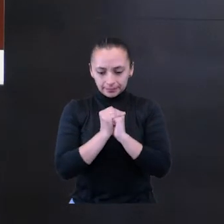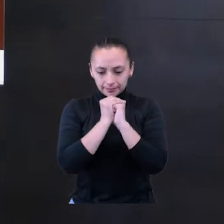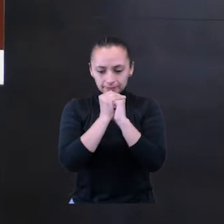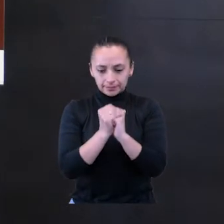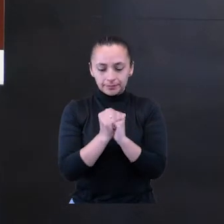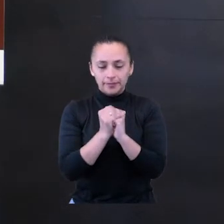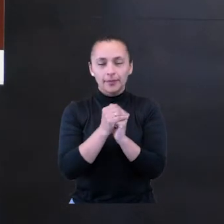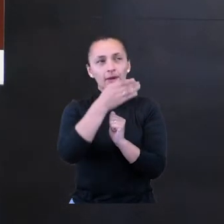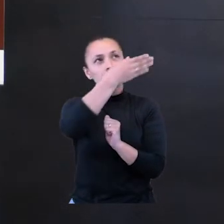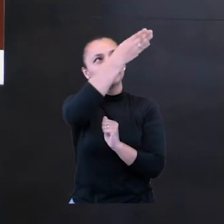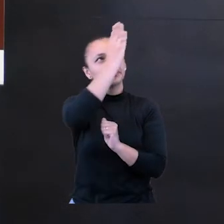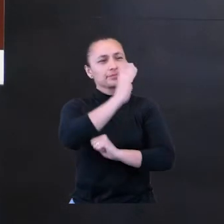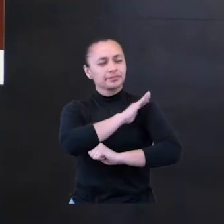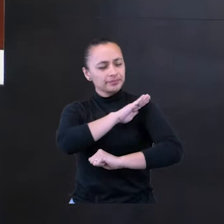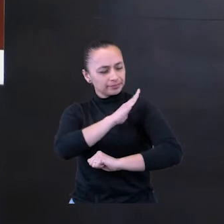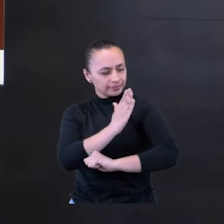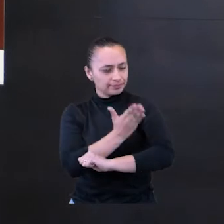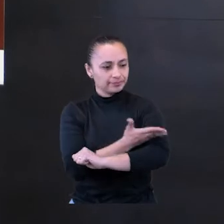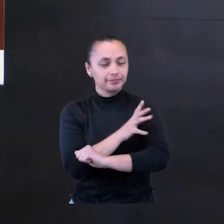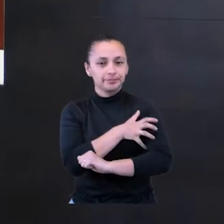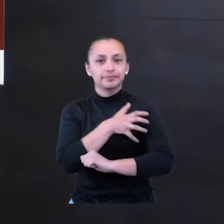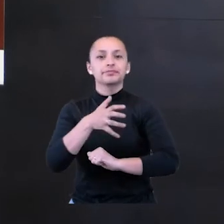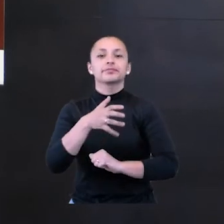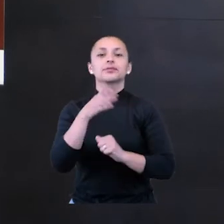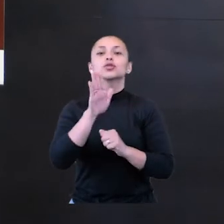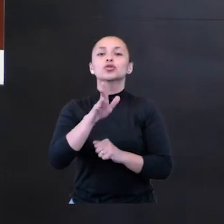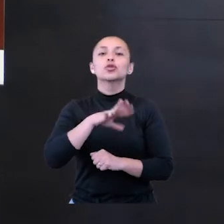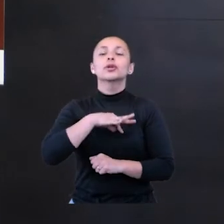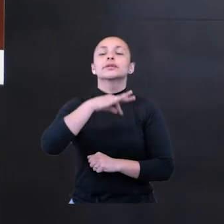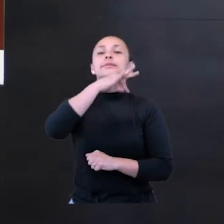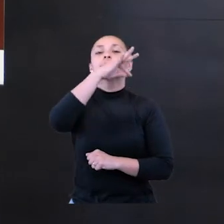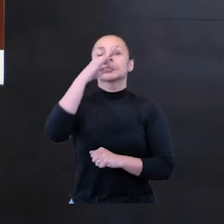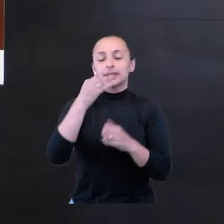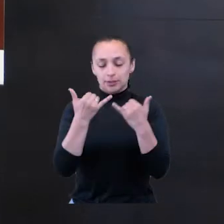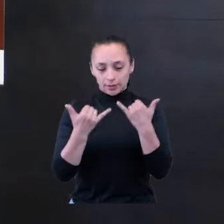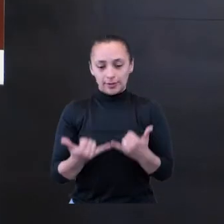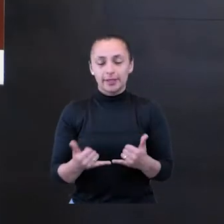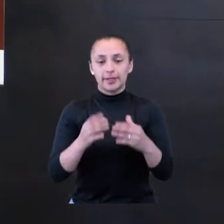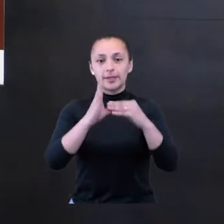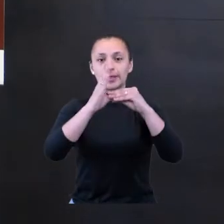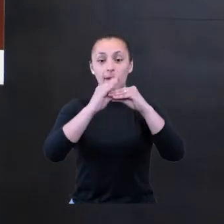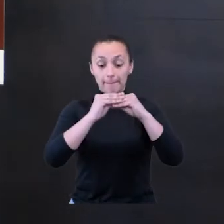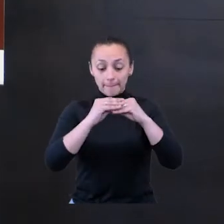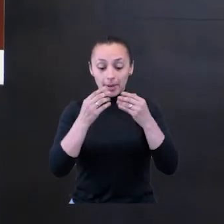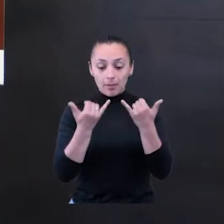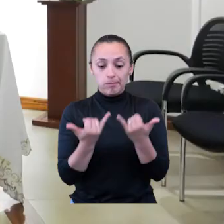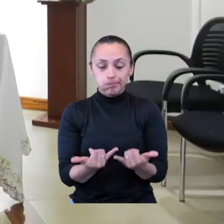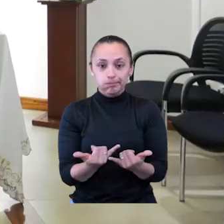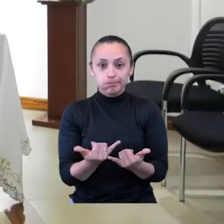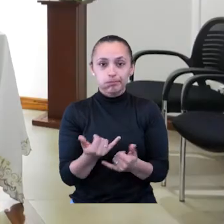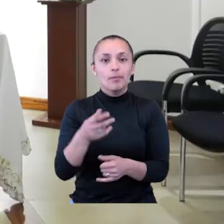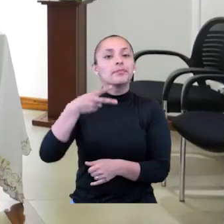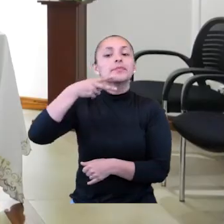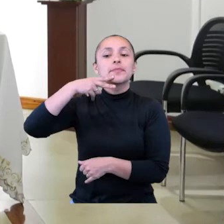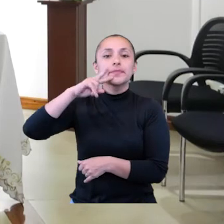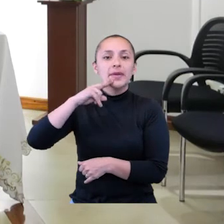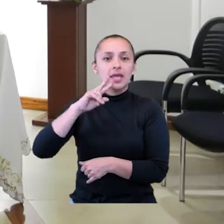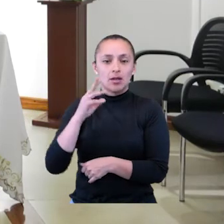todopoderoso que envíes tu espíritu sobre este pan y este vino